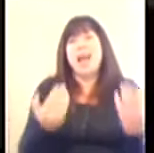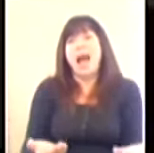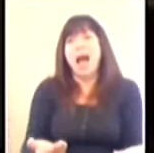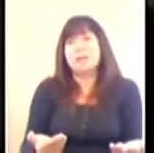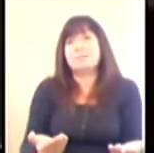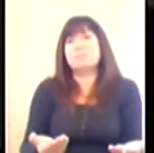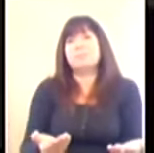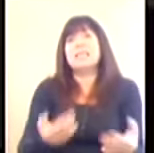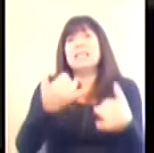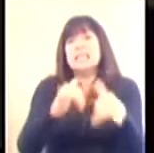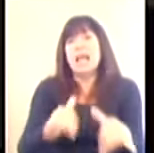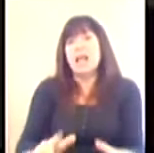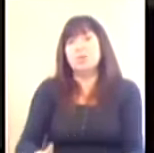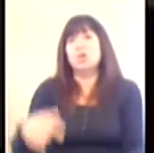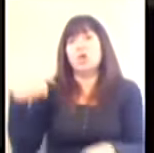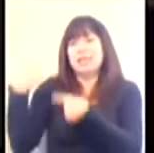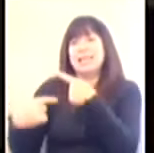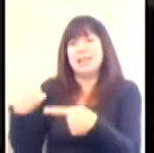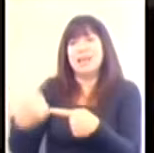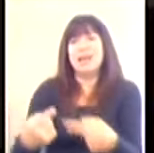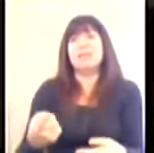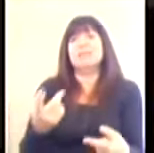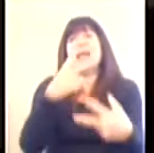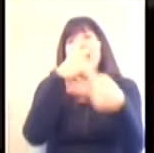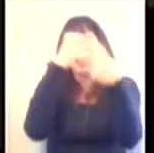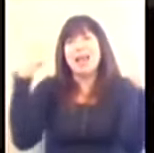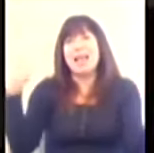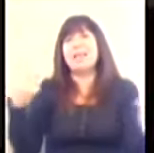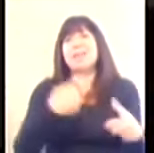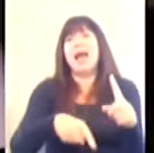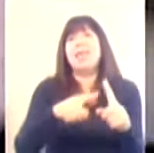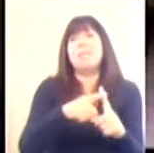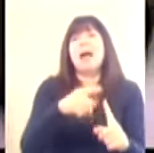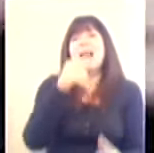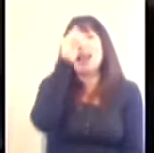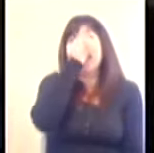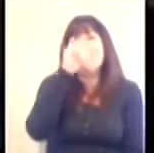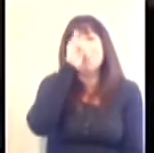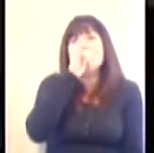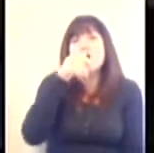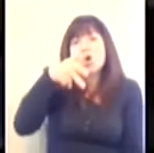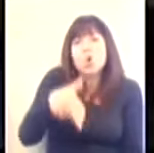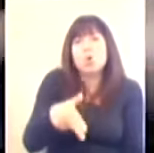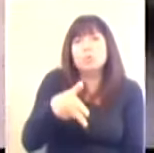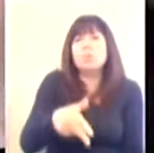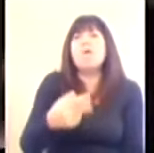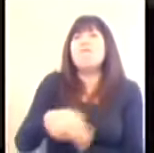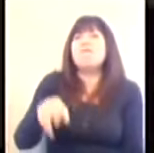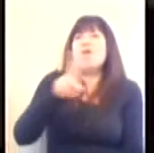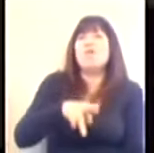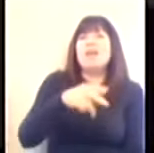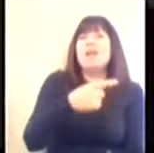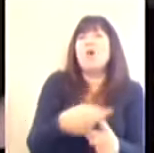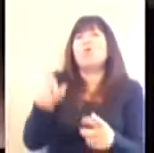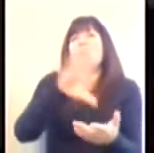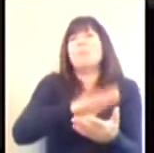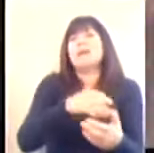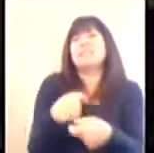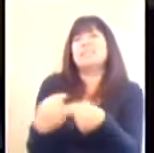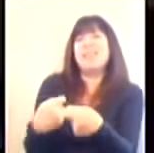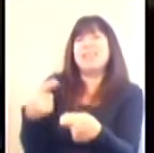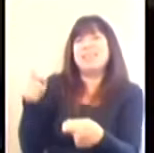instalada de generación eléctrica, más una industria de combustibles limpios que pueden volver a exportar. De la misma forma que importamos gas natural y